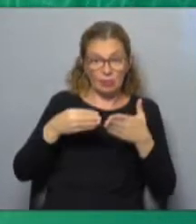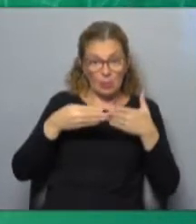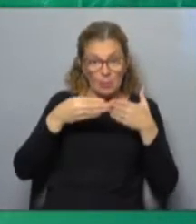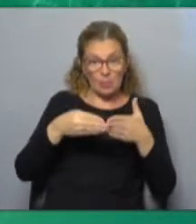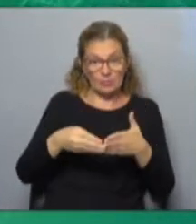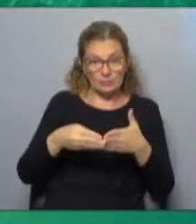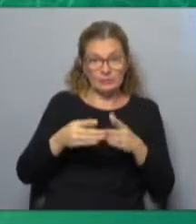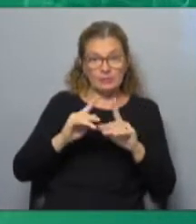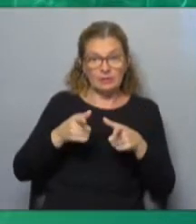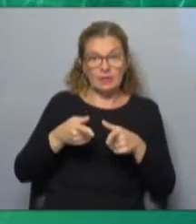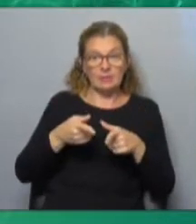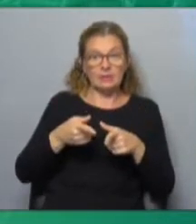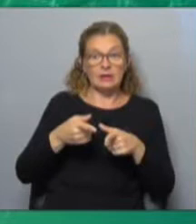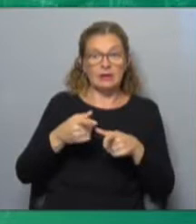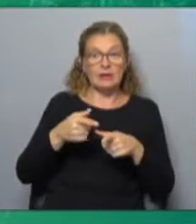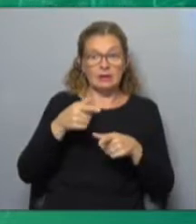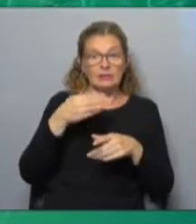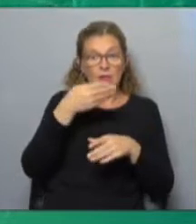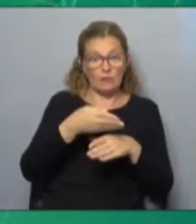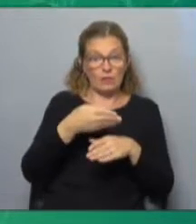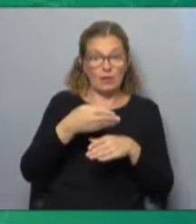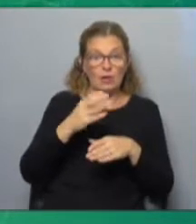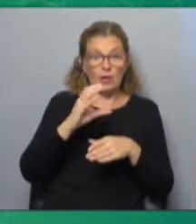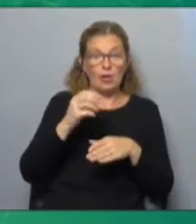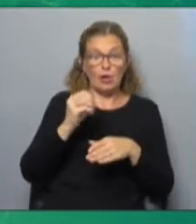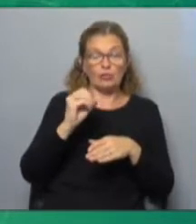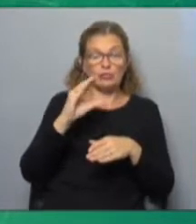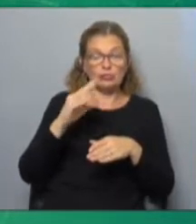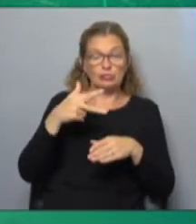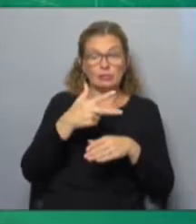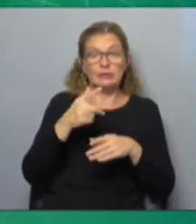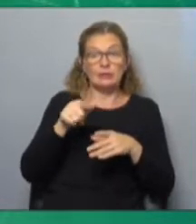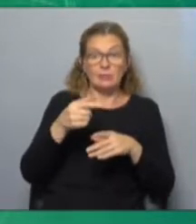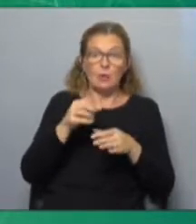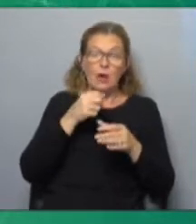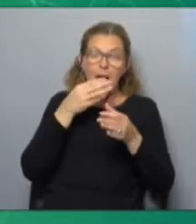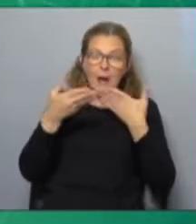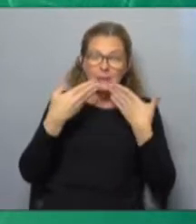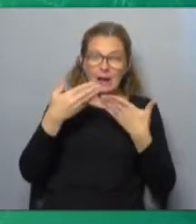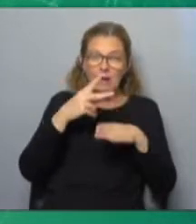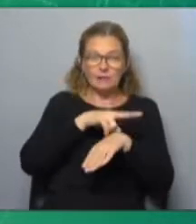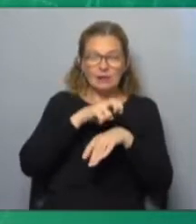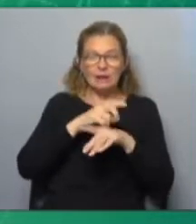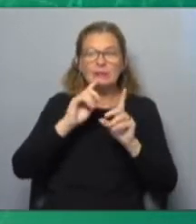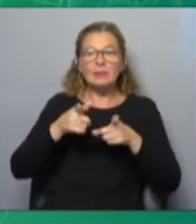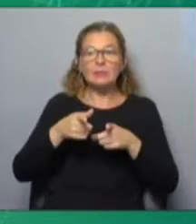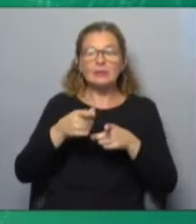Puertos. La propia Koch fue a declarar a la Fiscalía y seguramente esté comentando esto también a sus